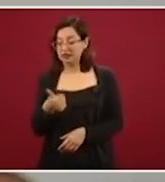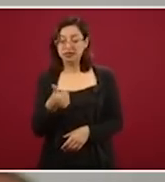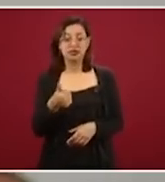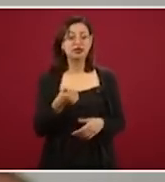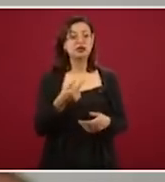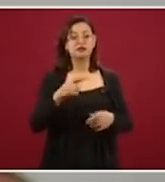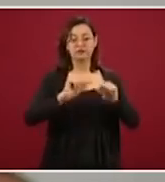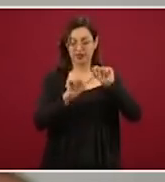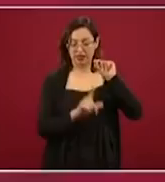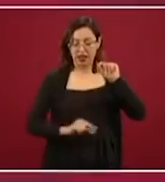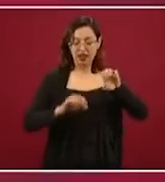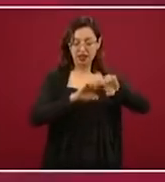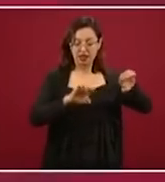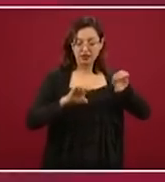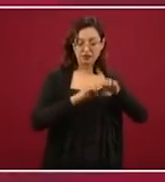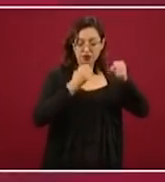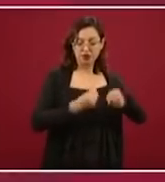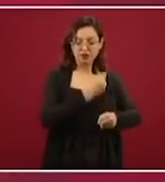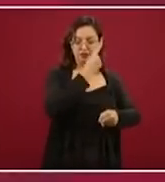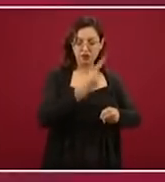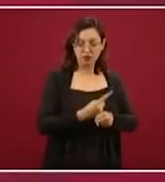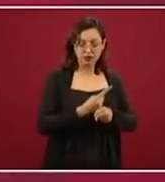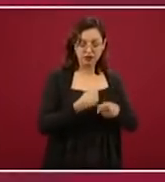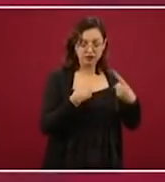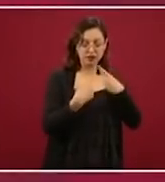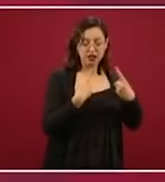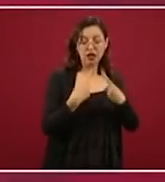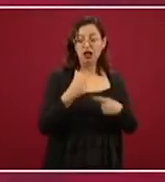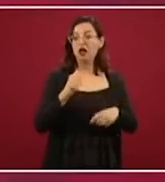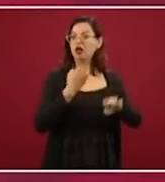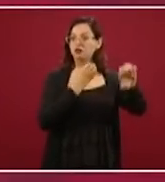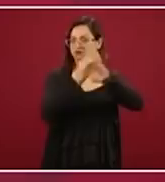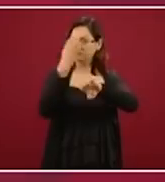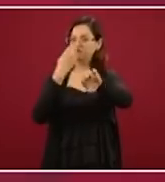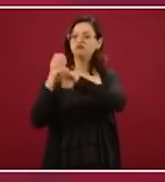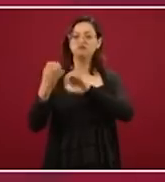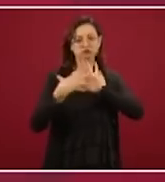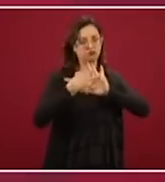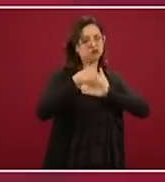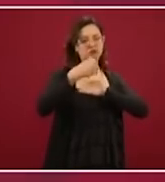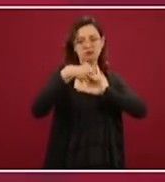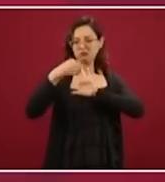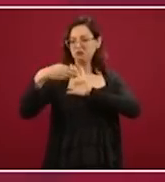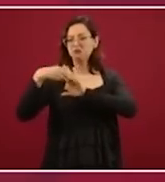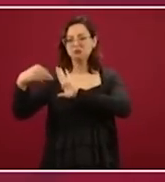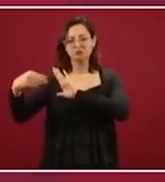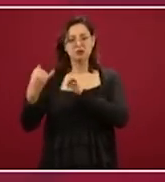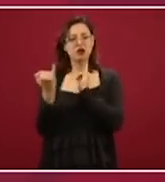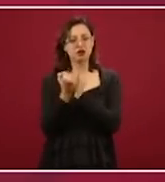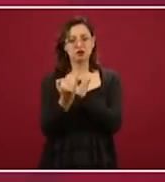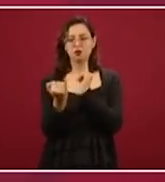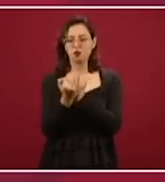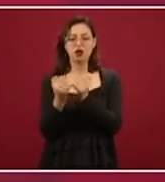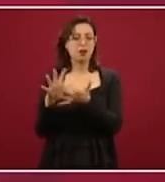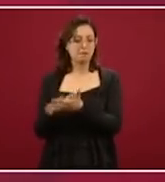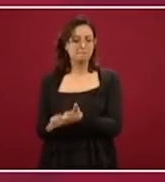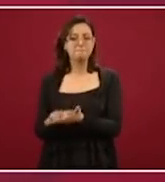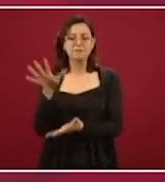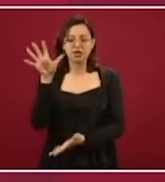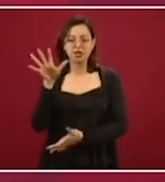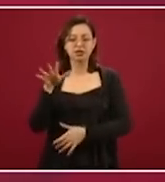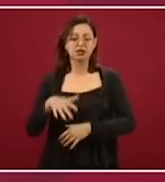replican en la mayoría de los estados, incluso